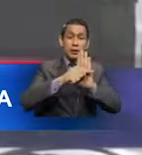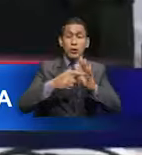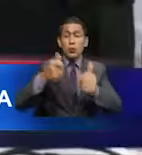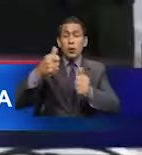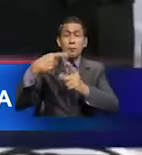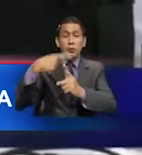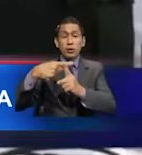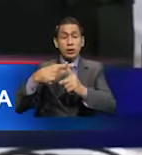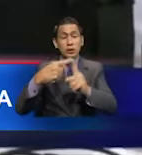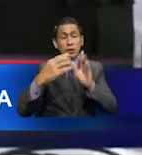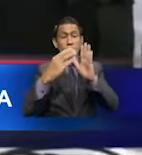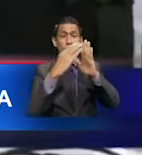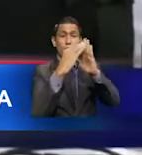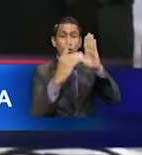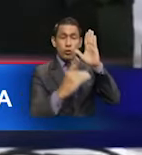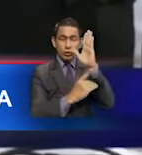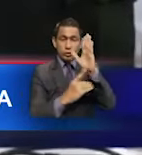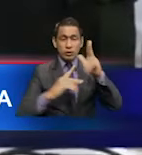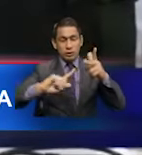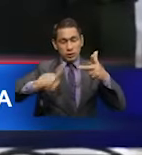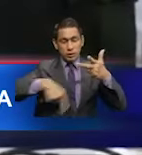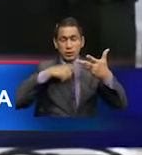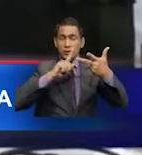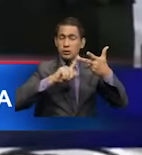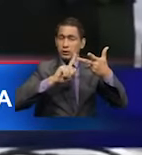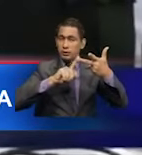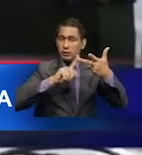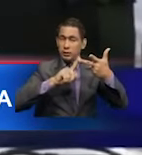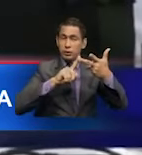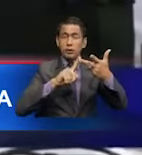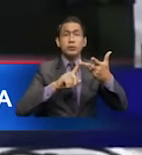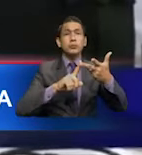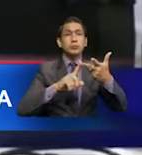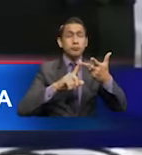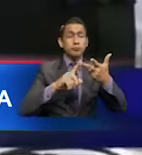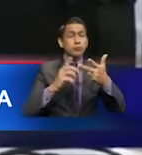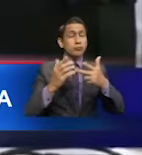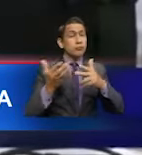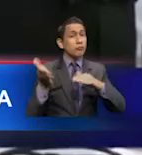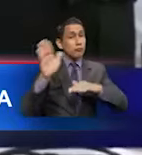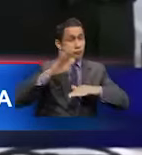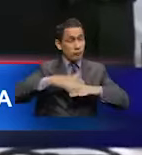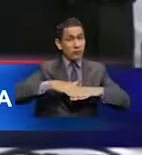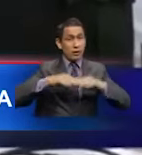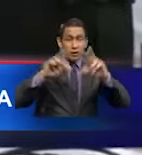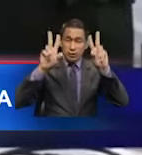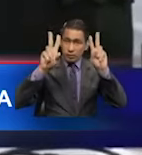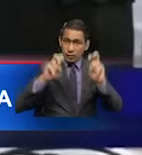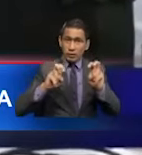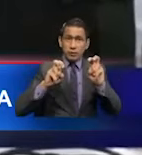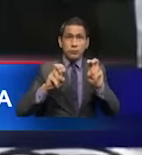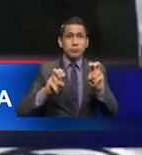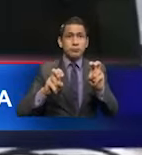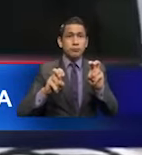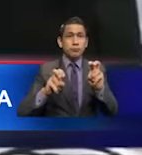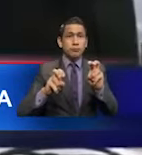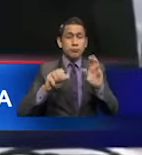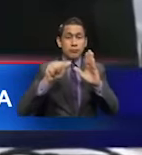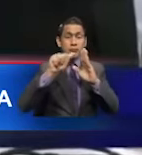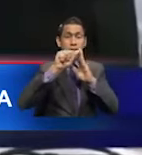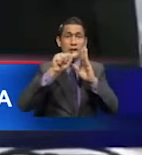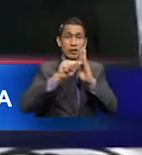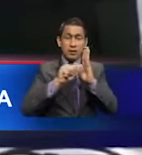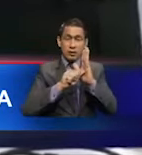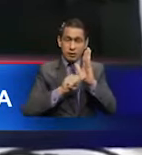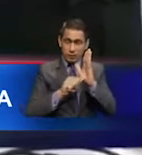negativo. Y una tercera moción que es relacionada a lo que tú mencionaste, Vicente, que es el tema de los artículos